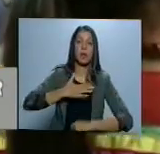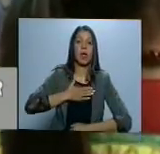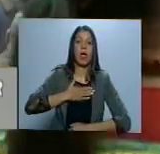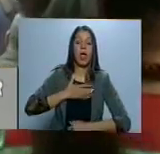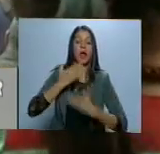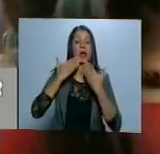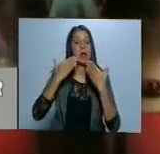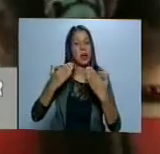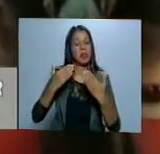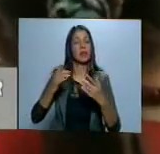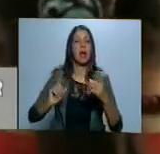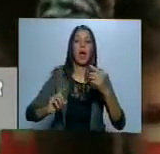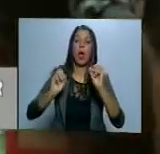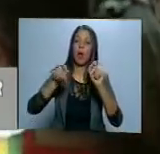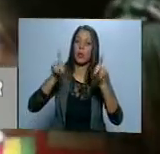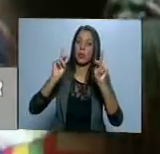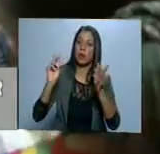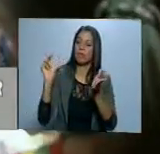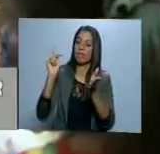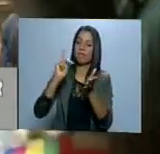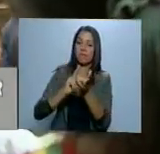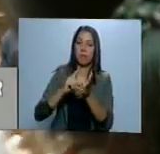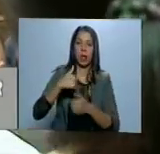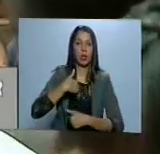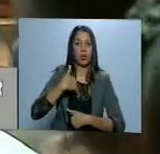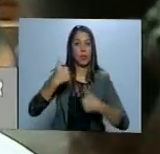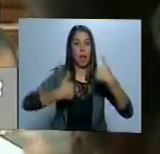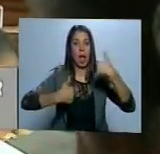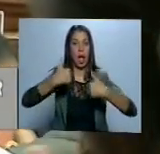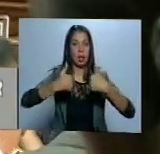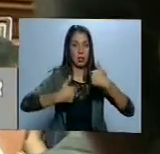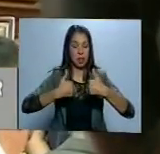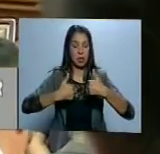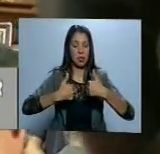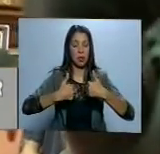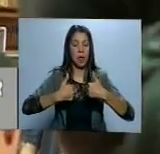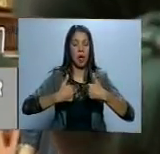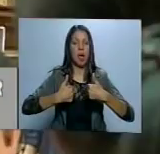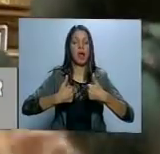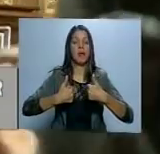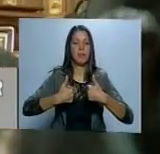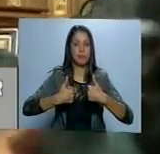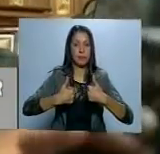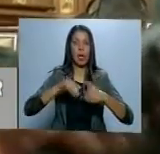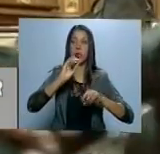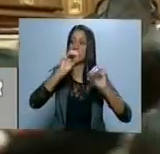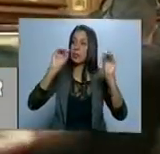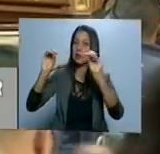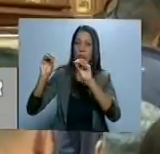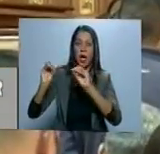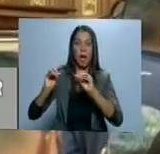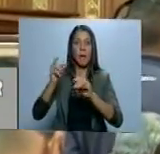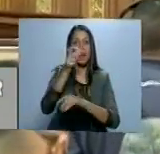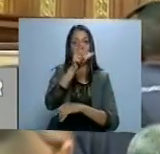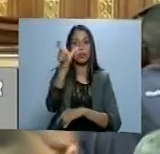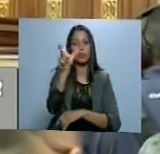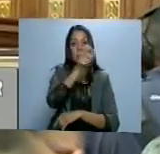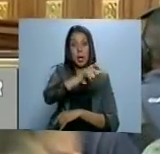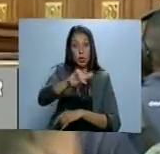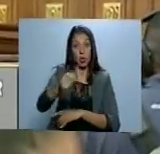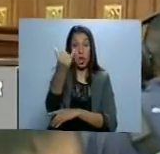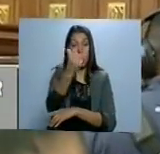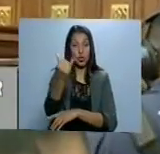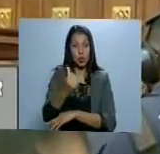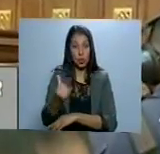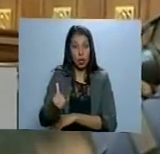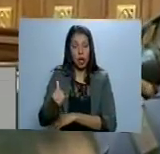representarlos como militantes del partido y poder convocar a los zulianos y a las zulianas